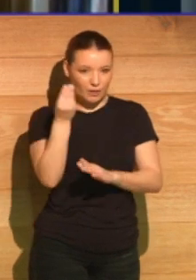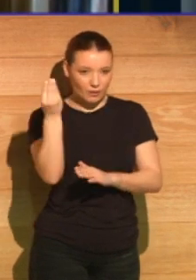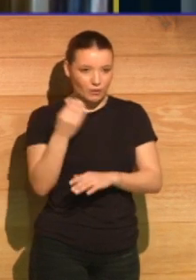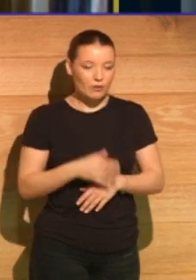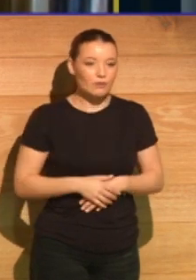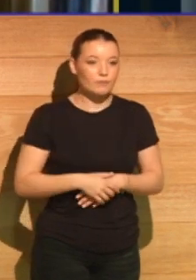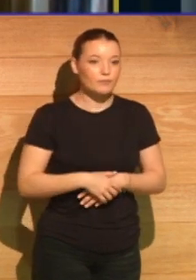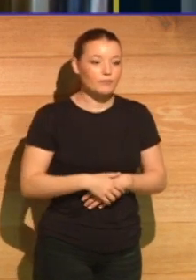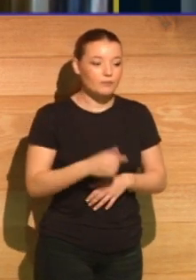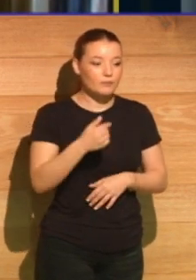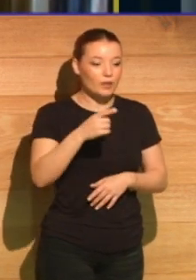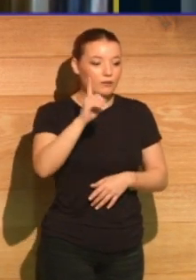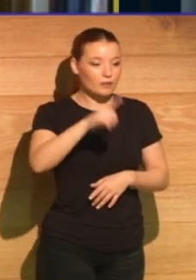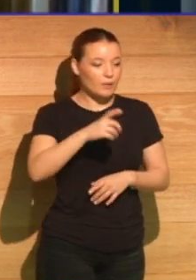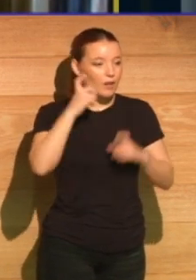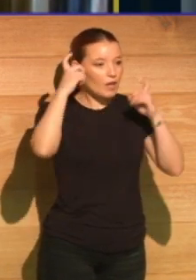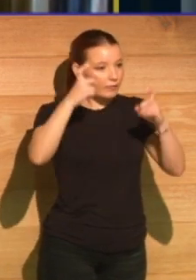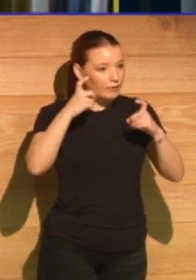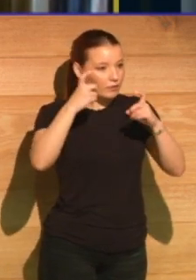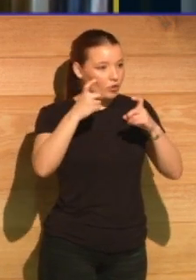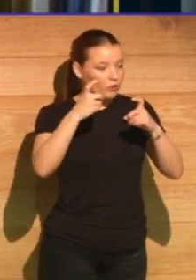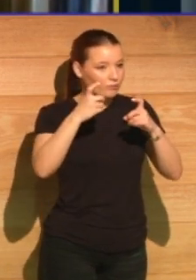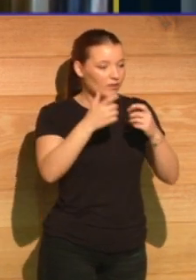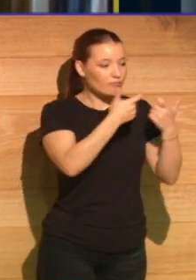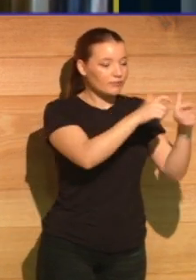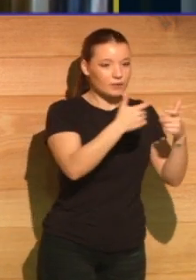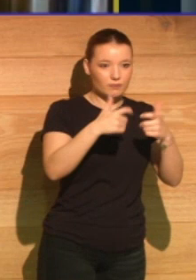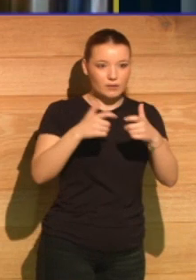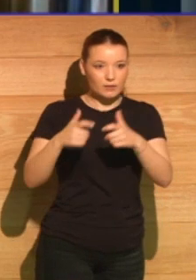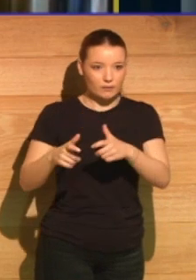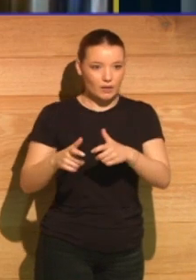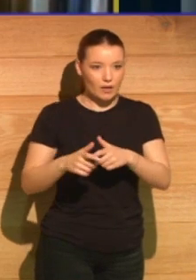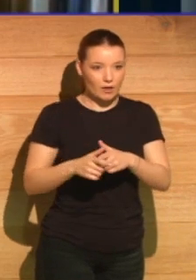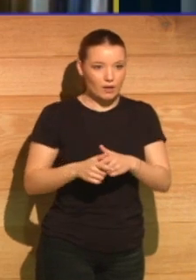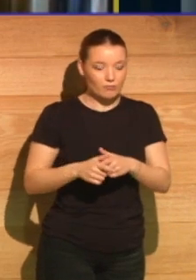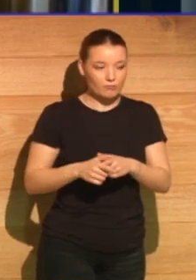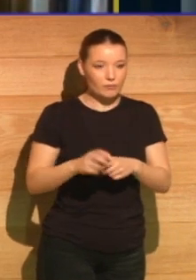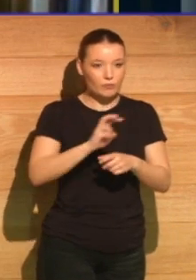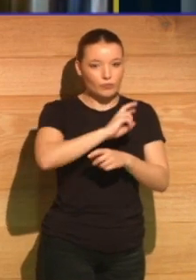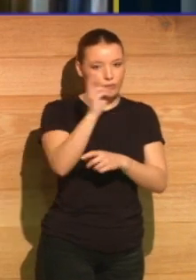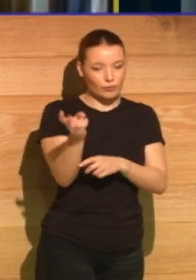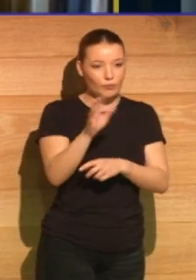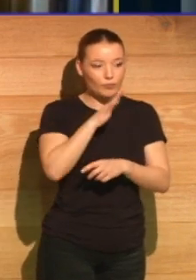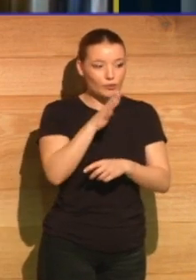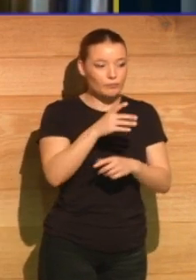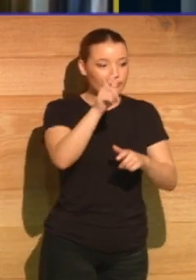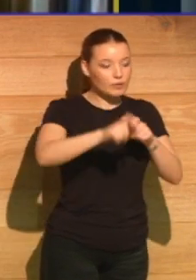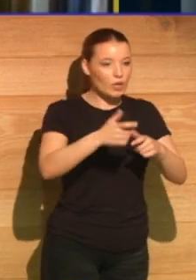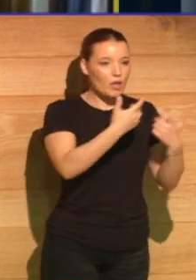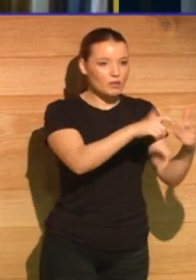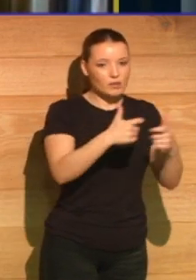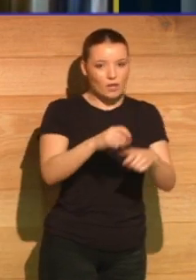También intenté diversificar, porque claro, todo el mundo tiene sesgos. Y yo conocía muchas más